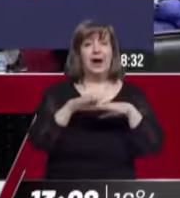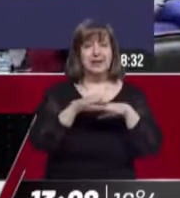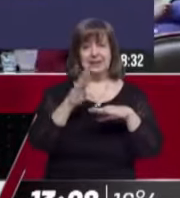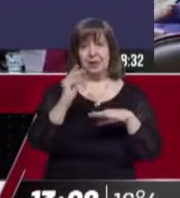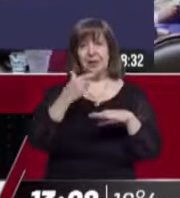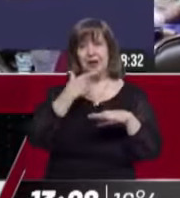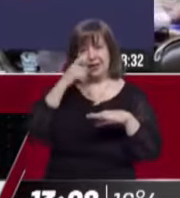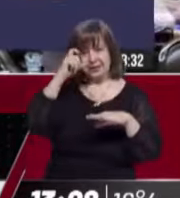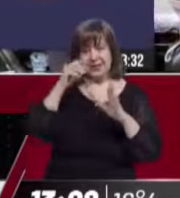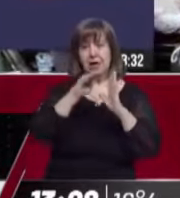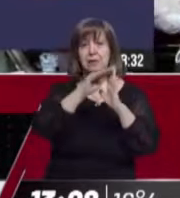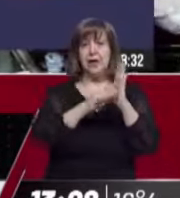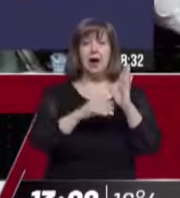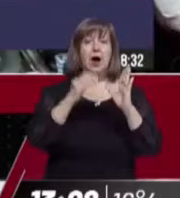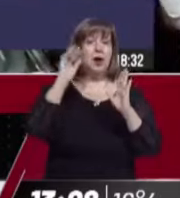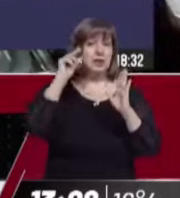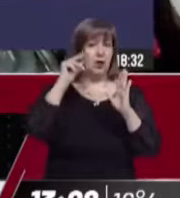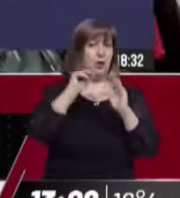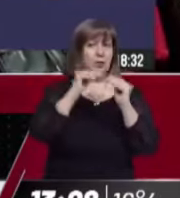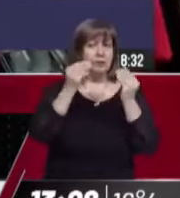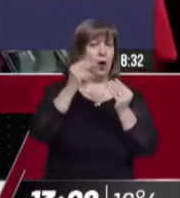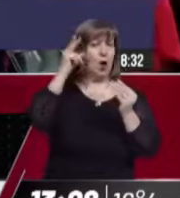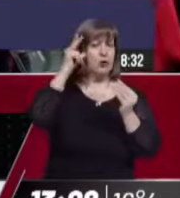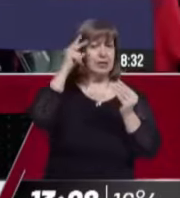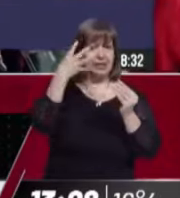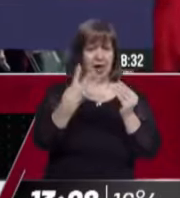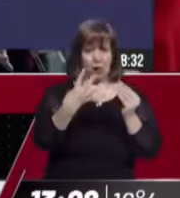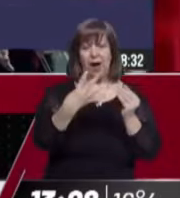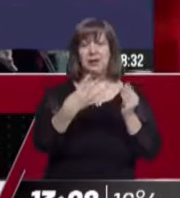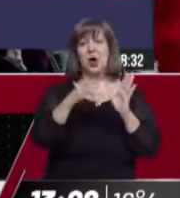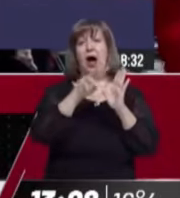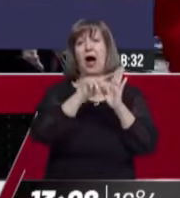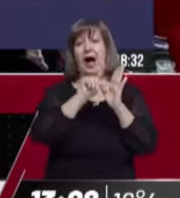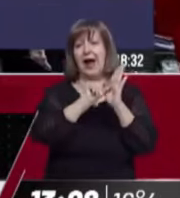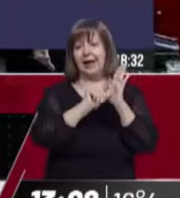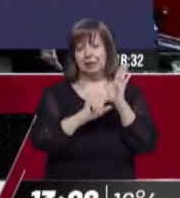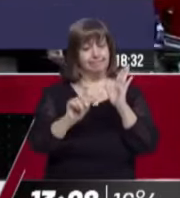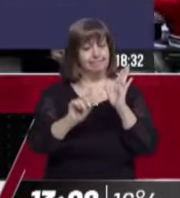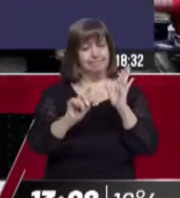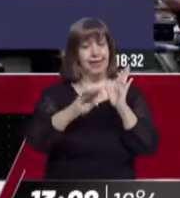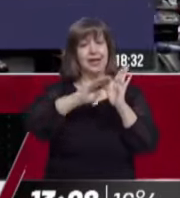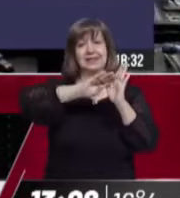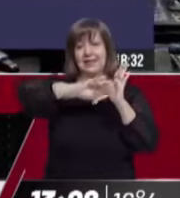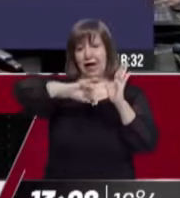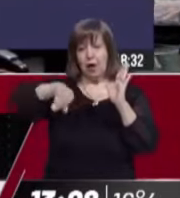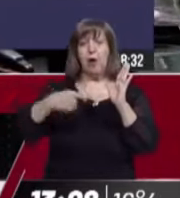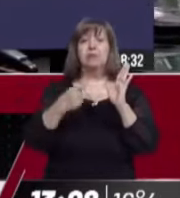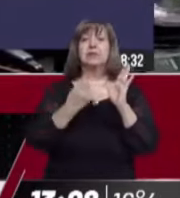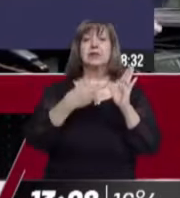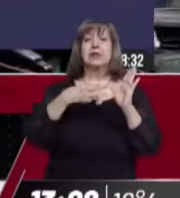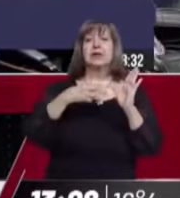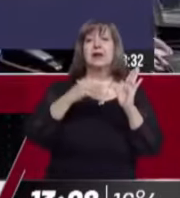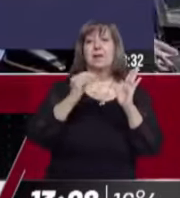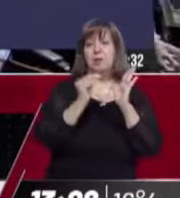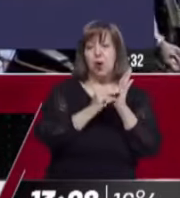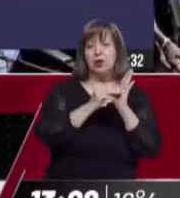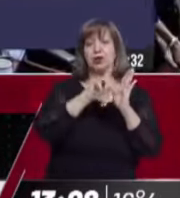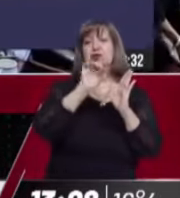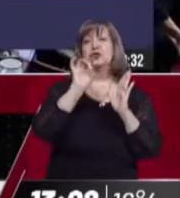84 artículos, quedaron 17. Quedaron los más importantes. Por ejemplo, no se va a multar a las empresas que tengan trabajadores en negro, que eso es